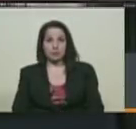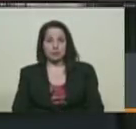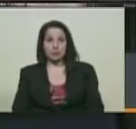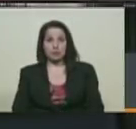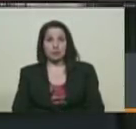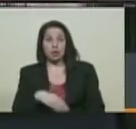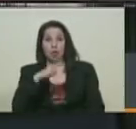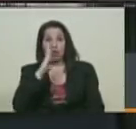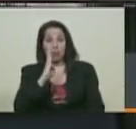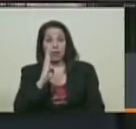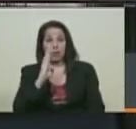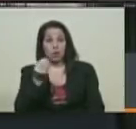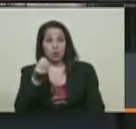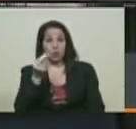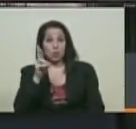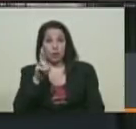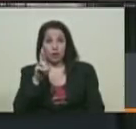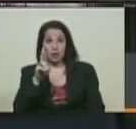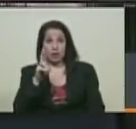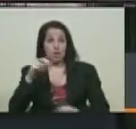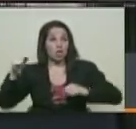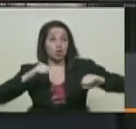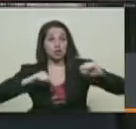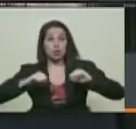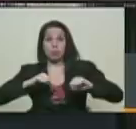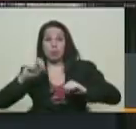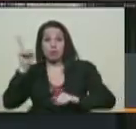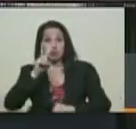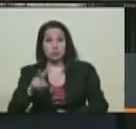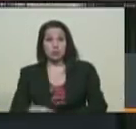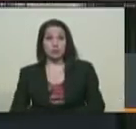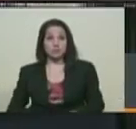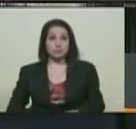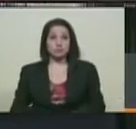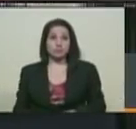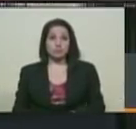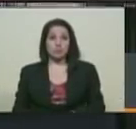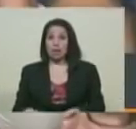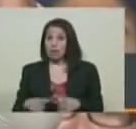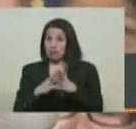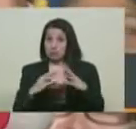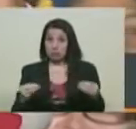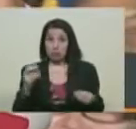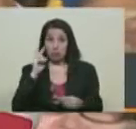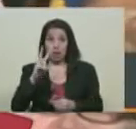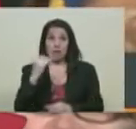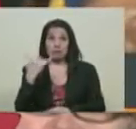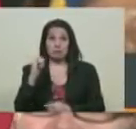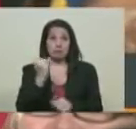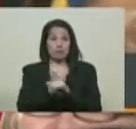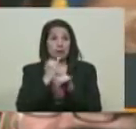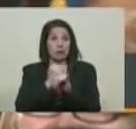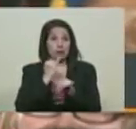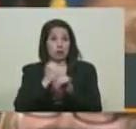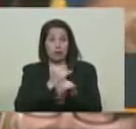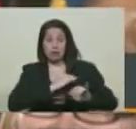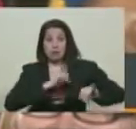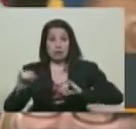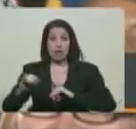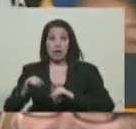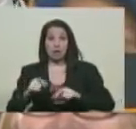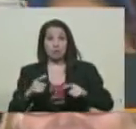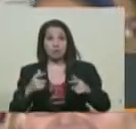BQR aplicación, Movimiento Somos Venezuela. Y todo el que tenga la aplicación, arrancó el bono de Reyes,